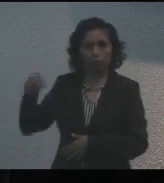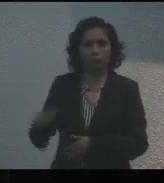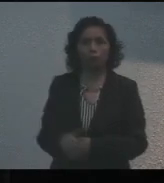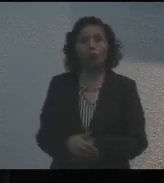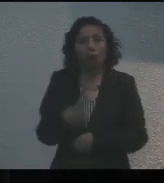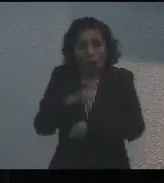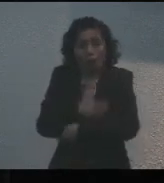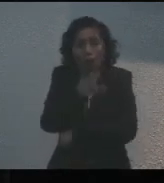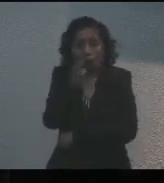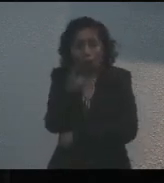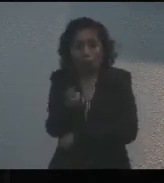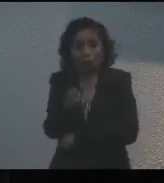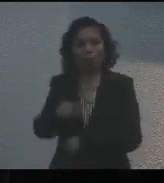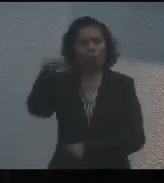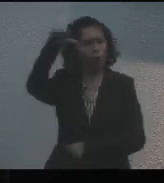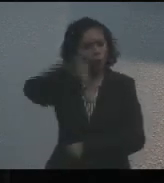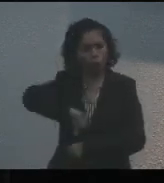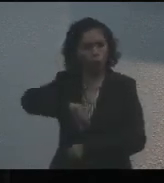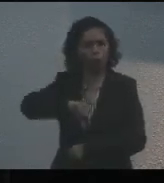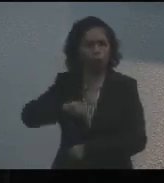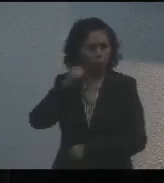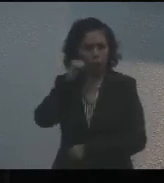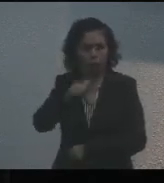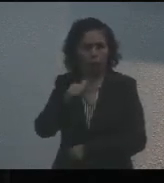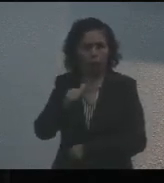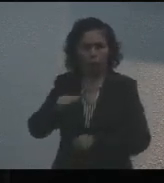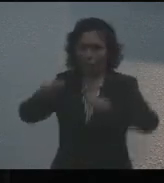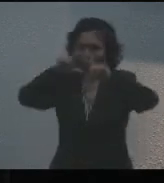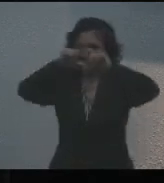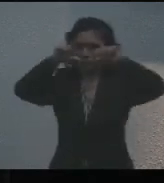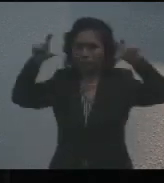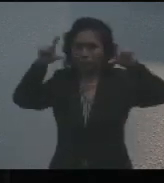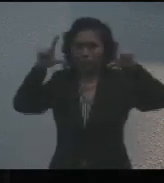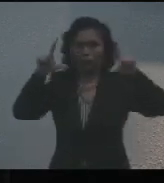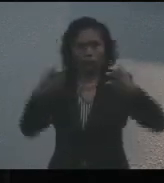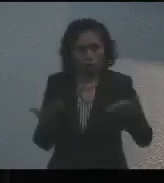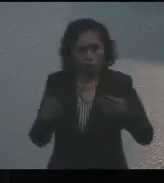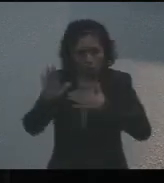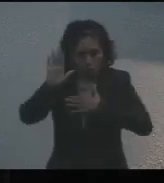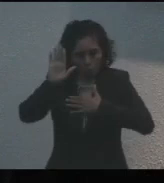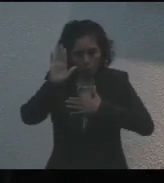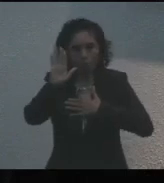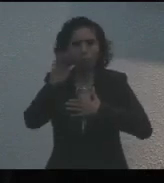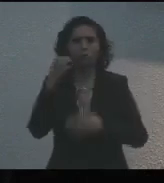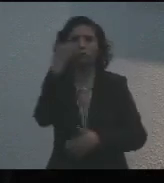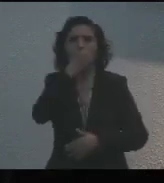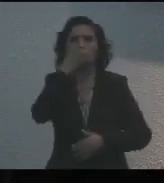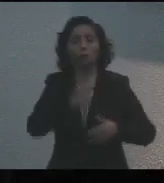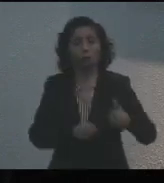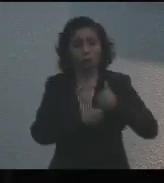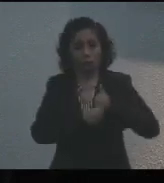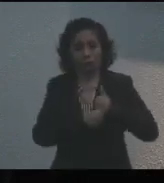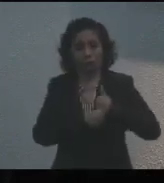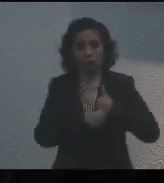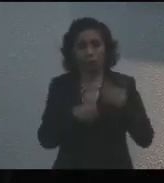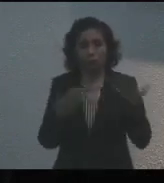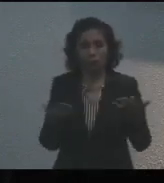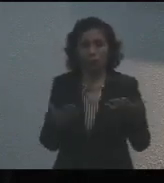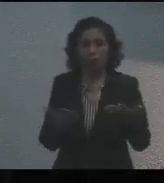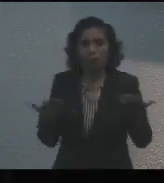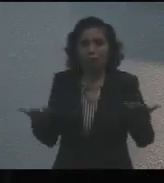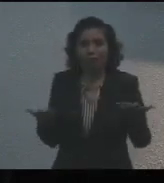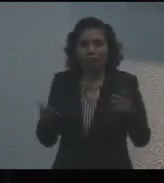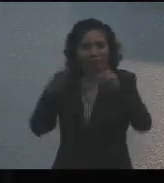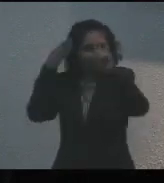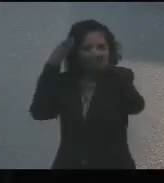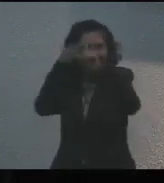lo anterior, hoy más que nunca, nuestro lema sintetiza el compromiso del heroico Colegio Militar con las mejores causas